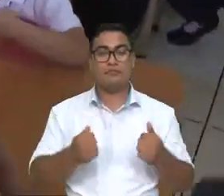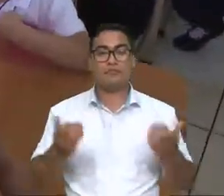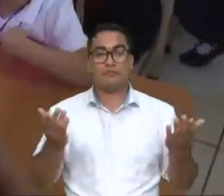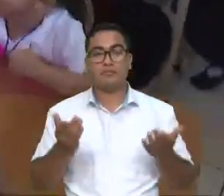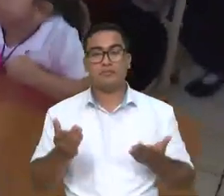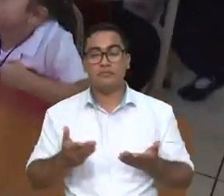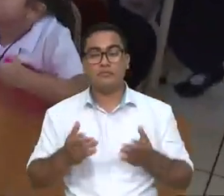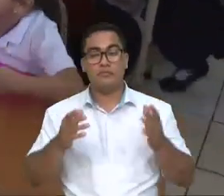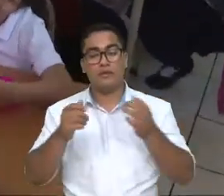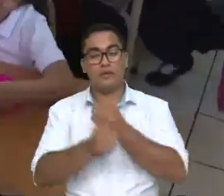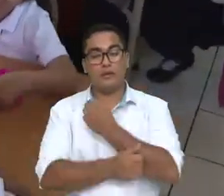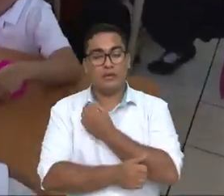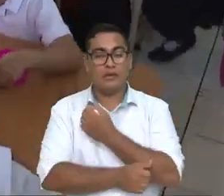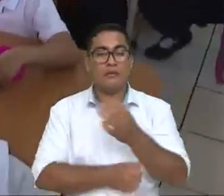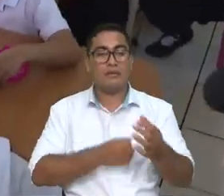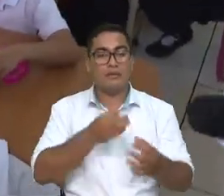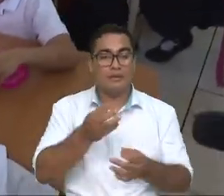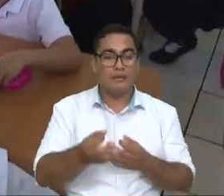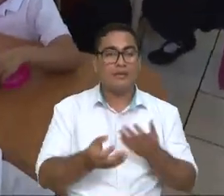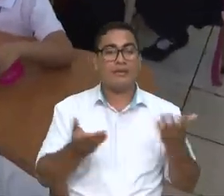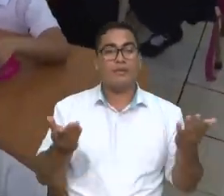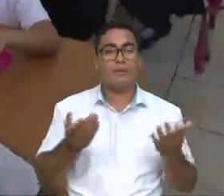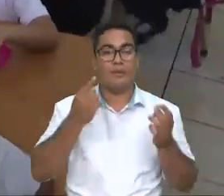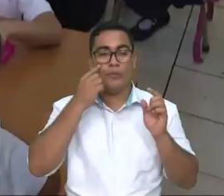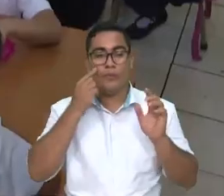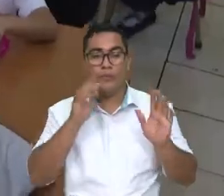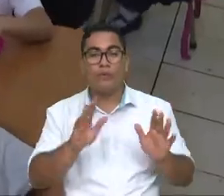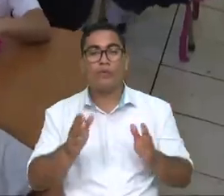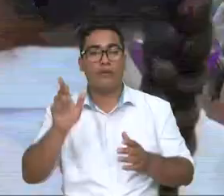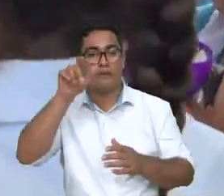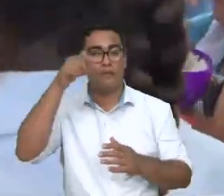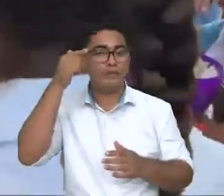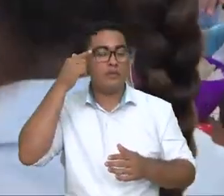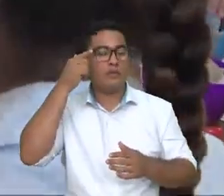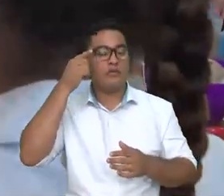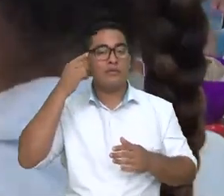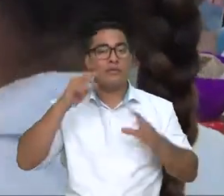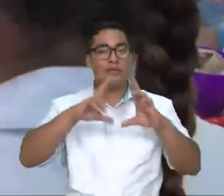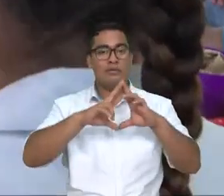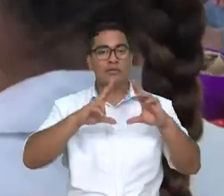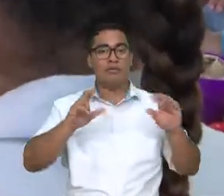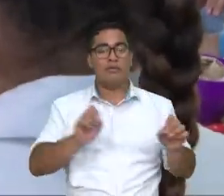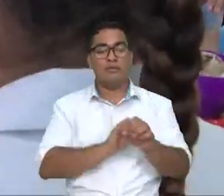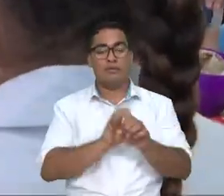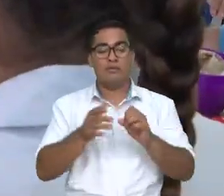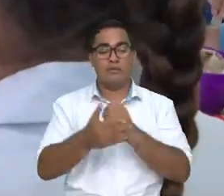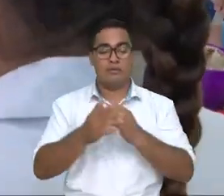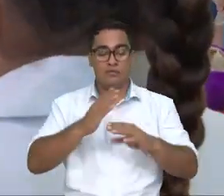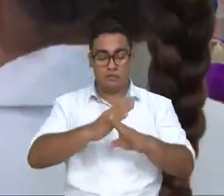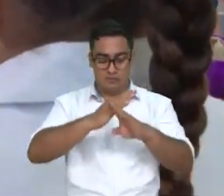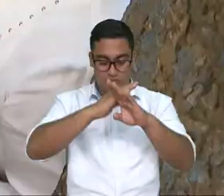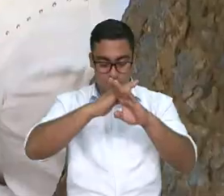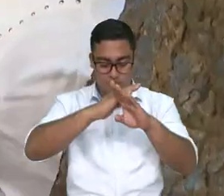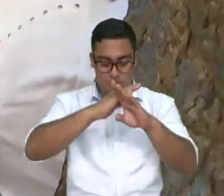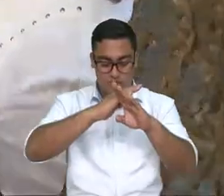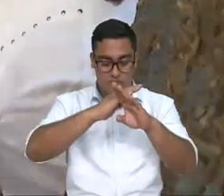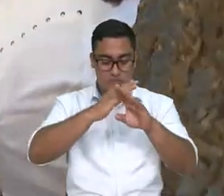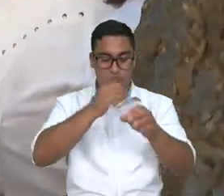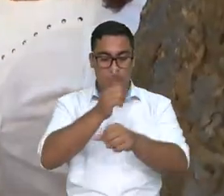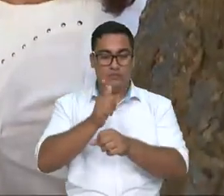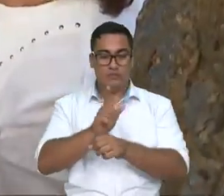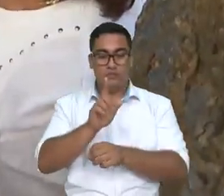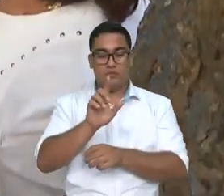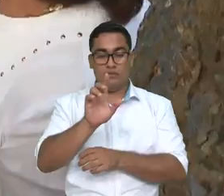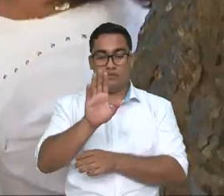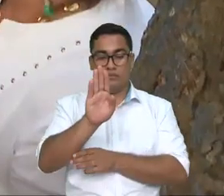la comunidad estudiantil los protocolos sanitarios que el gobierno de Nicaragua está realizando para prevenir el coronavirus. Con imágenes de